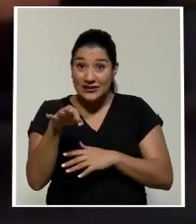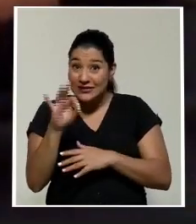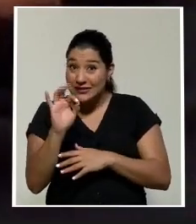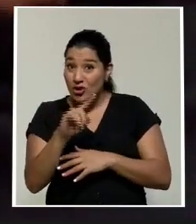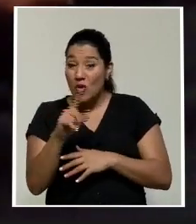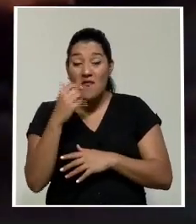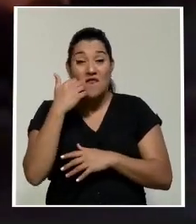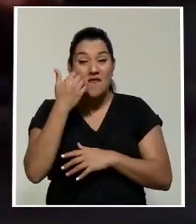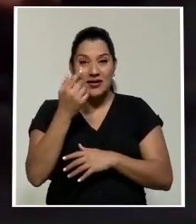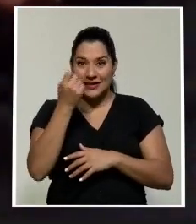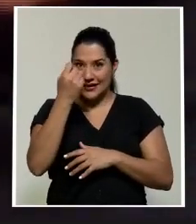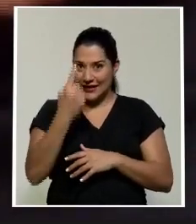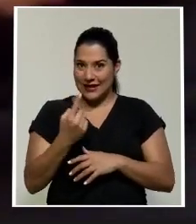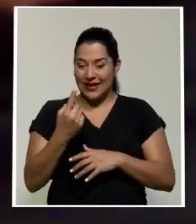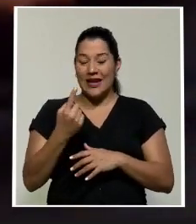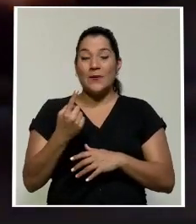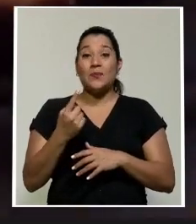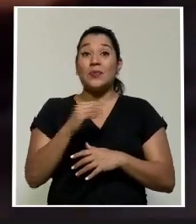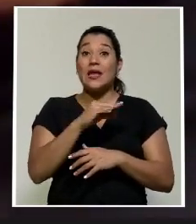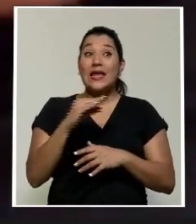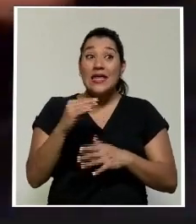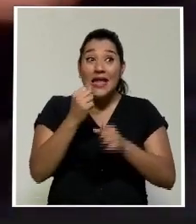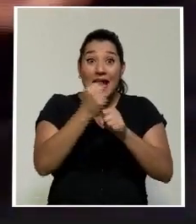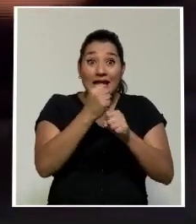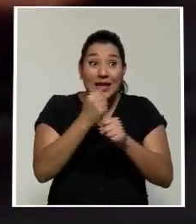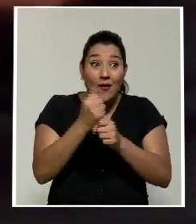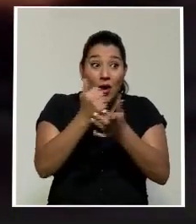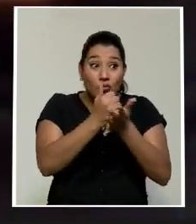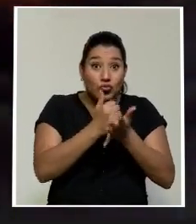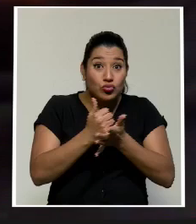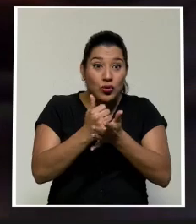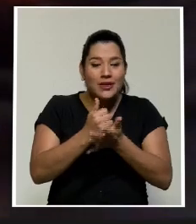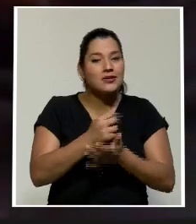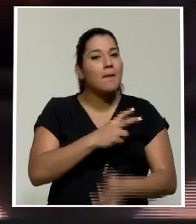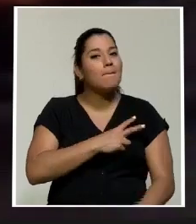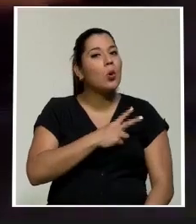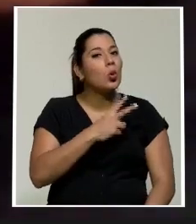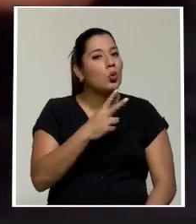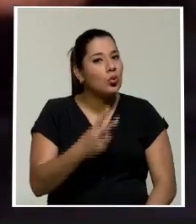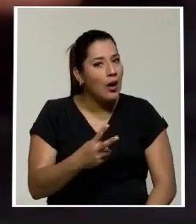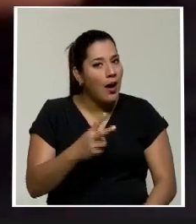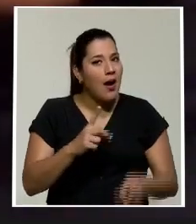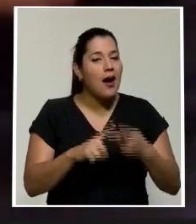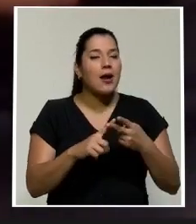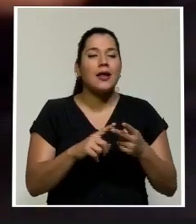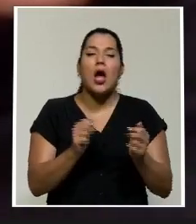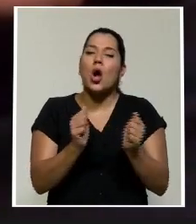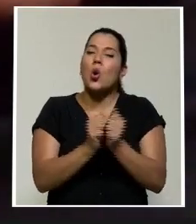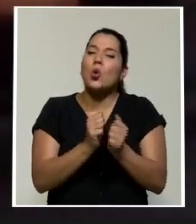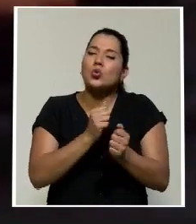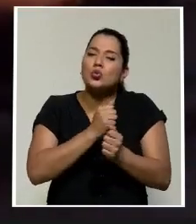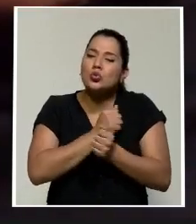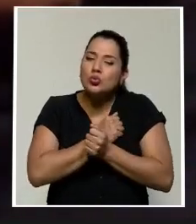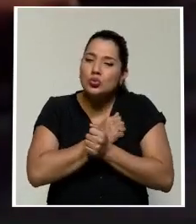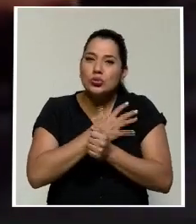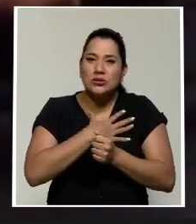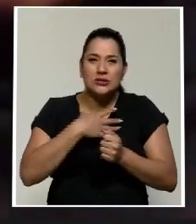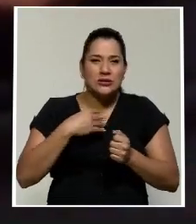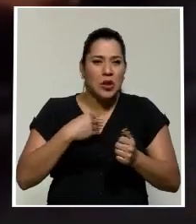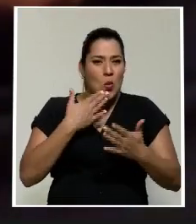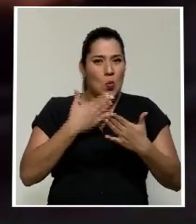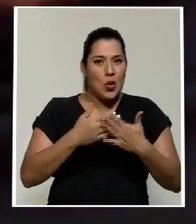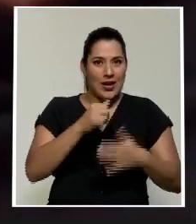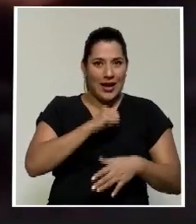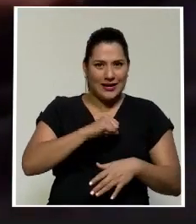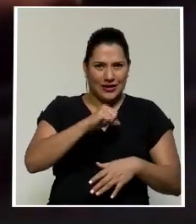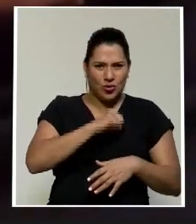país. Y la colaboración es voluntaria, es llena de pasión, es llena de buena onda y